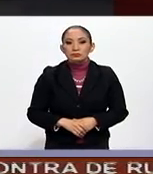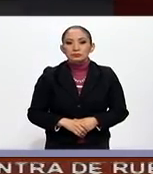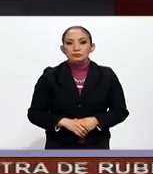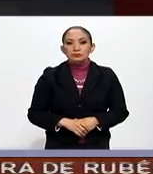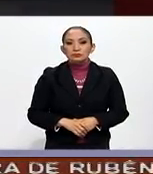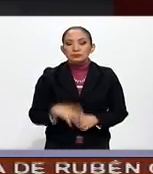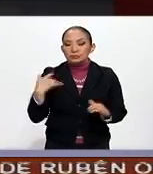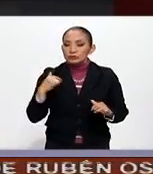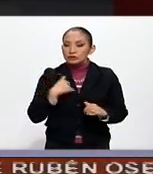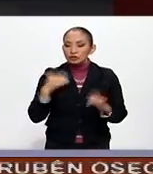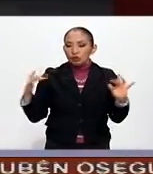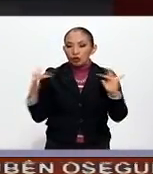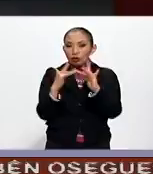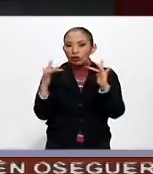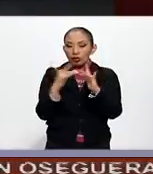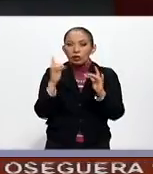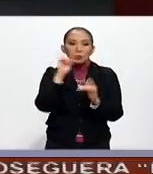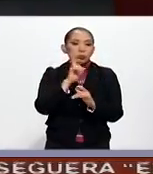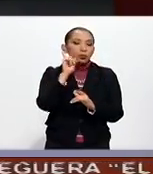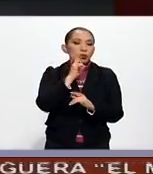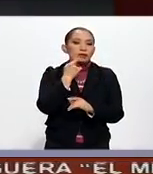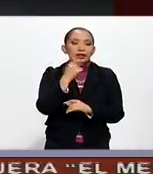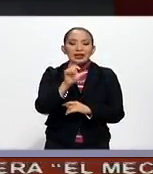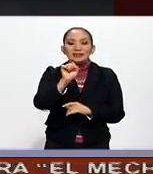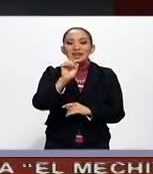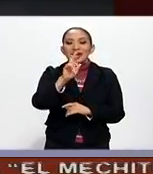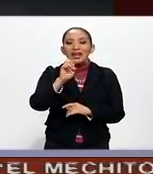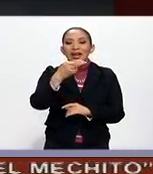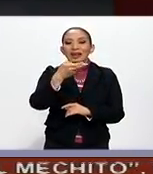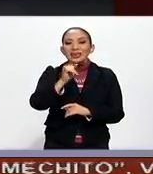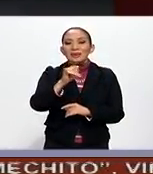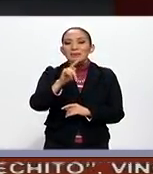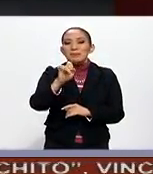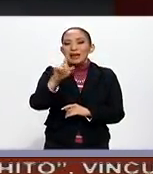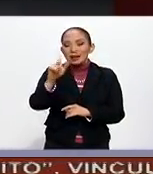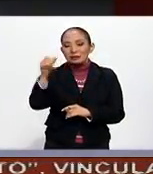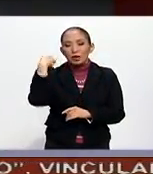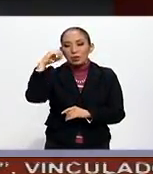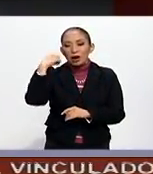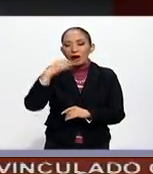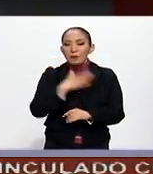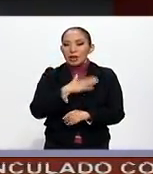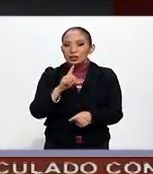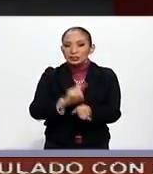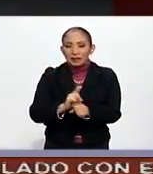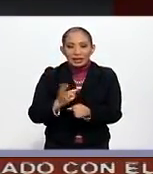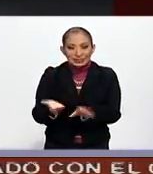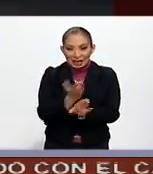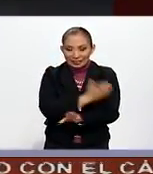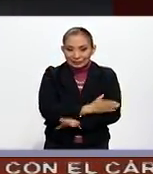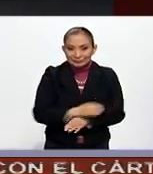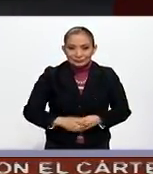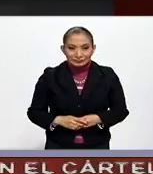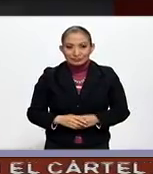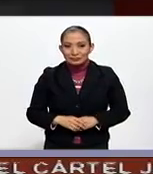Me enlazo con nuestra reportera Saraí Pérez, ella está en Oaxaca. Saraí, muy buenos días antes que